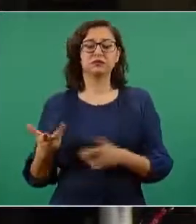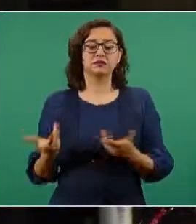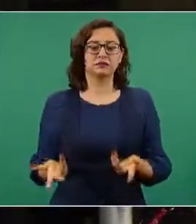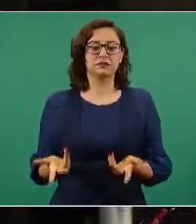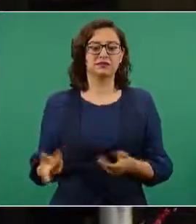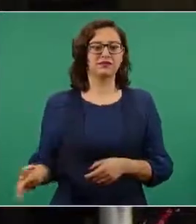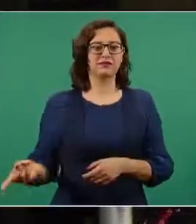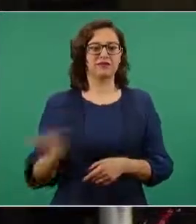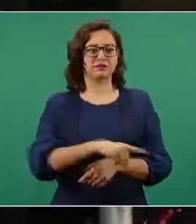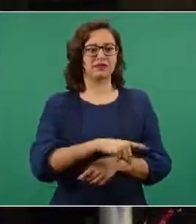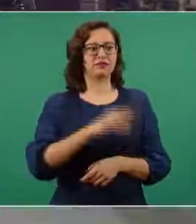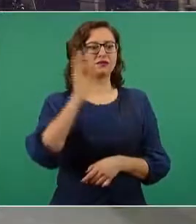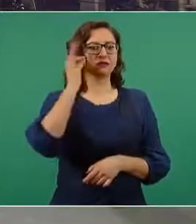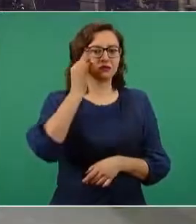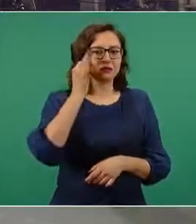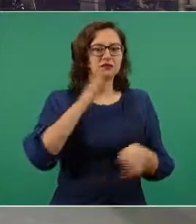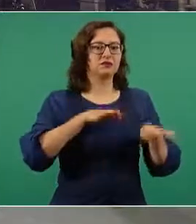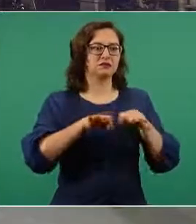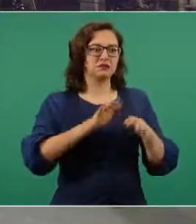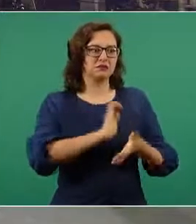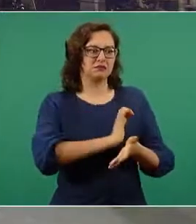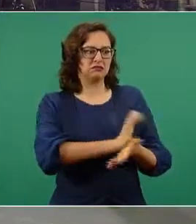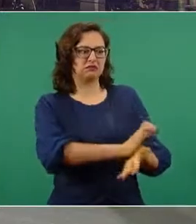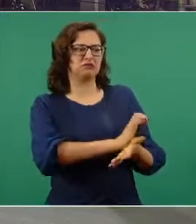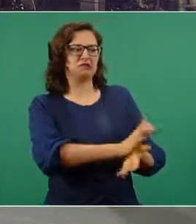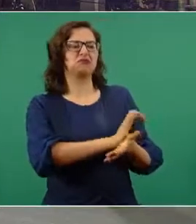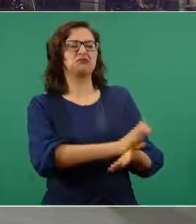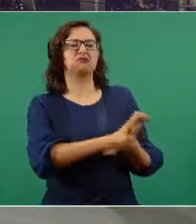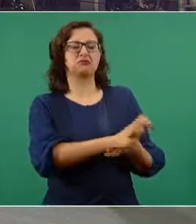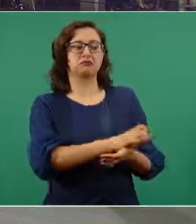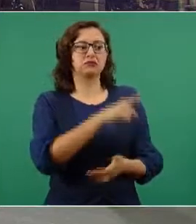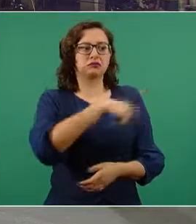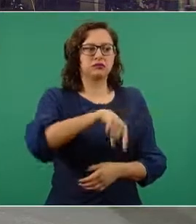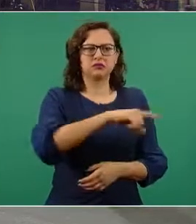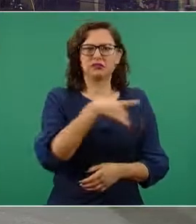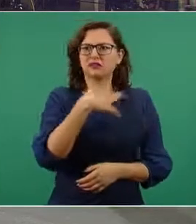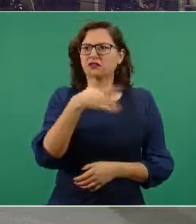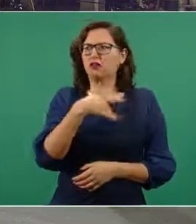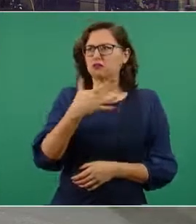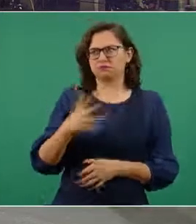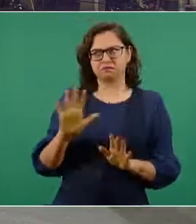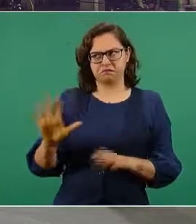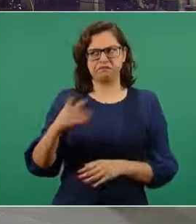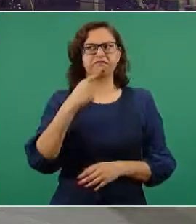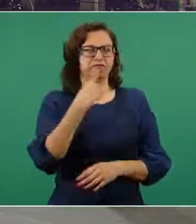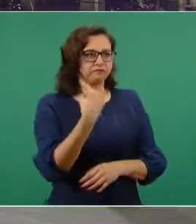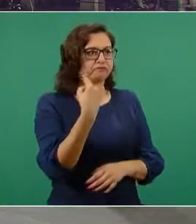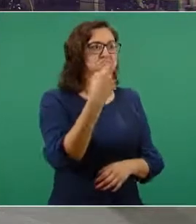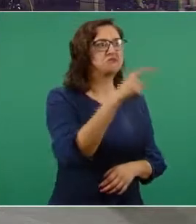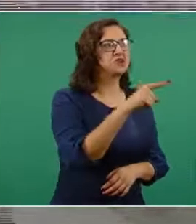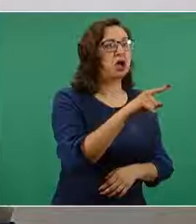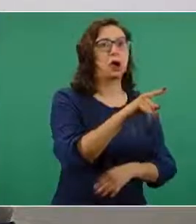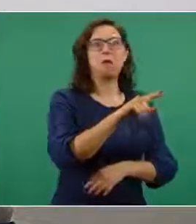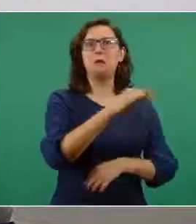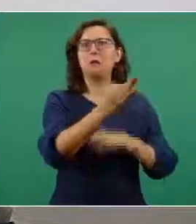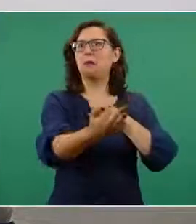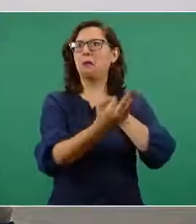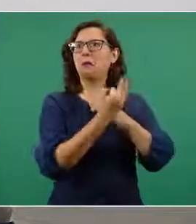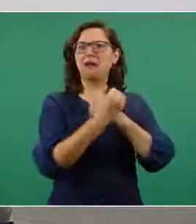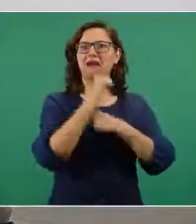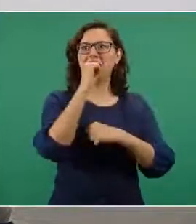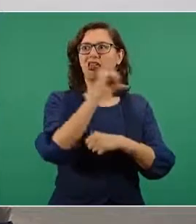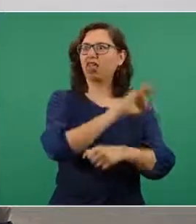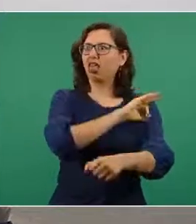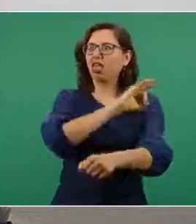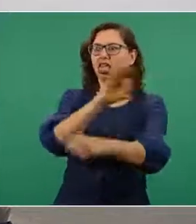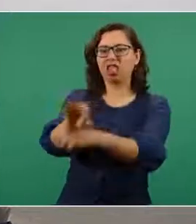empleados y que han denunciado los mismos empleados y pues no han sido atendidos. Le dan la razón a las personas de